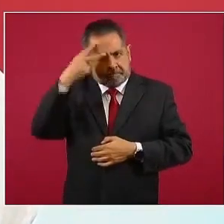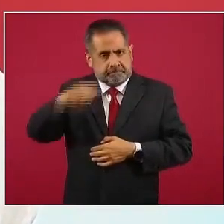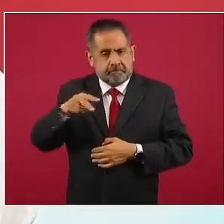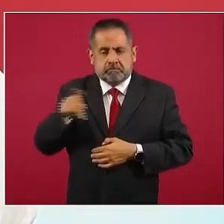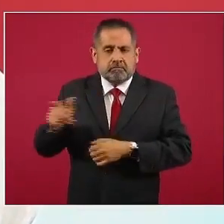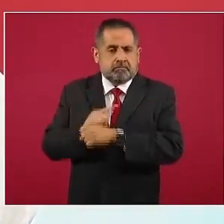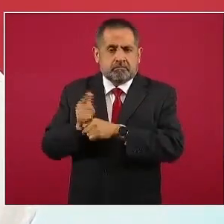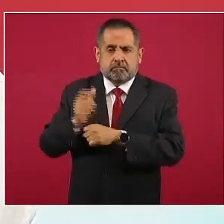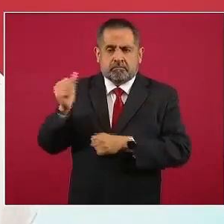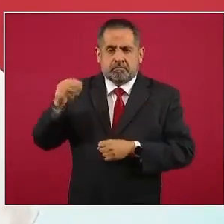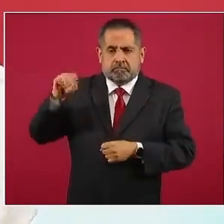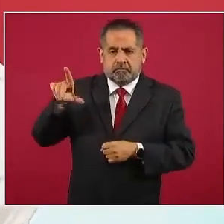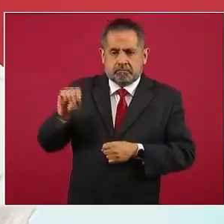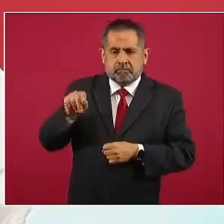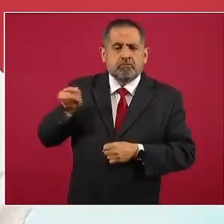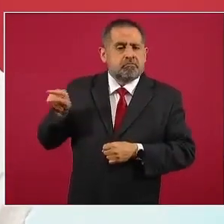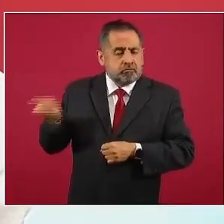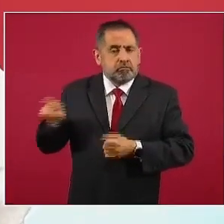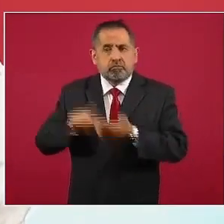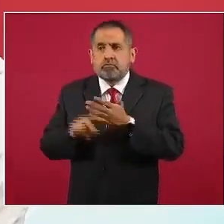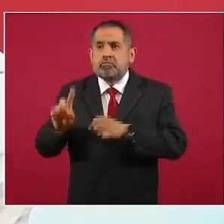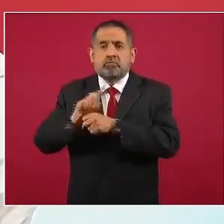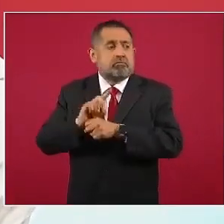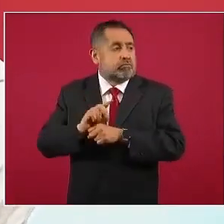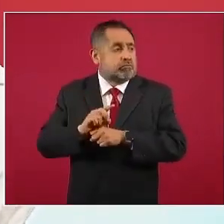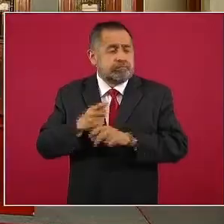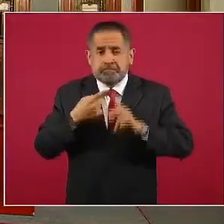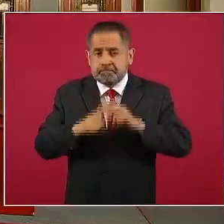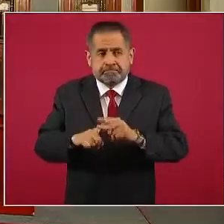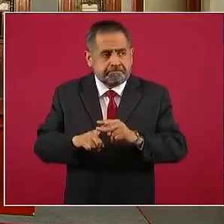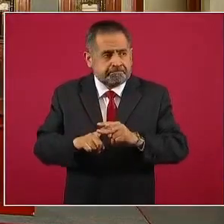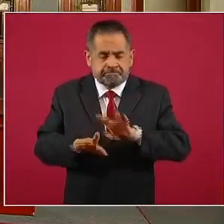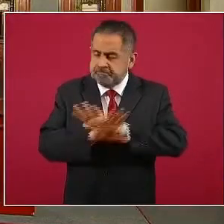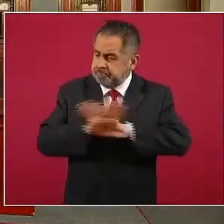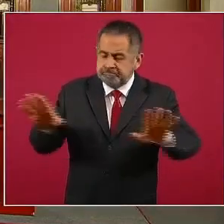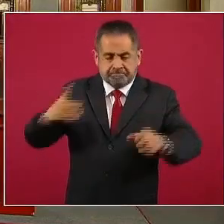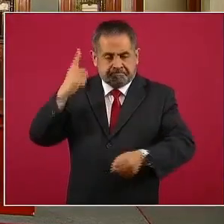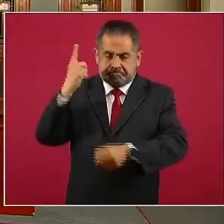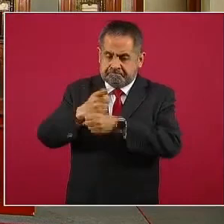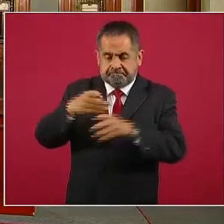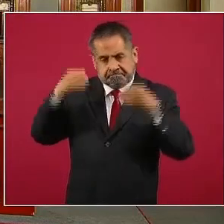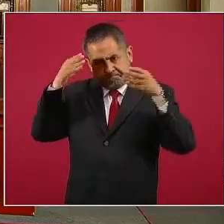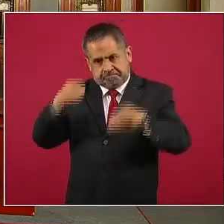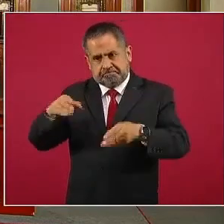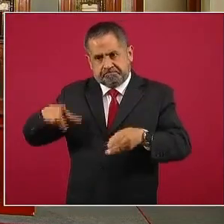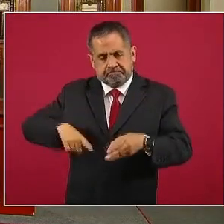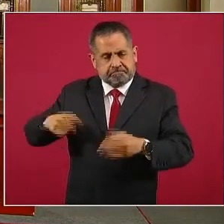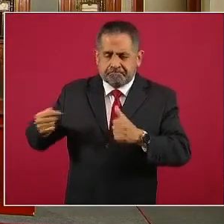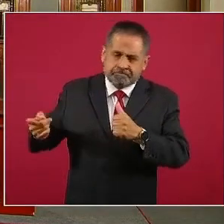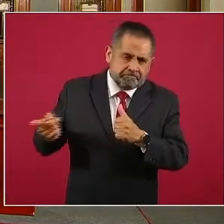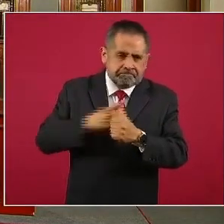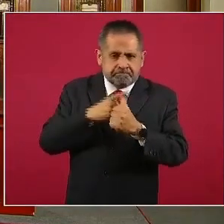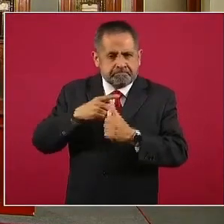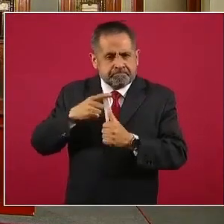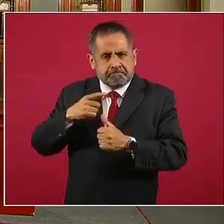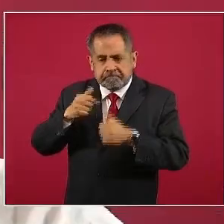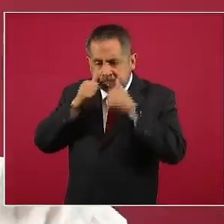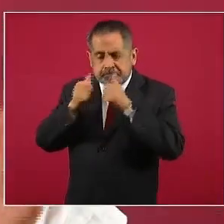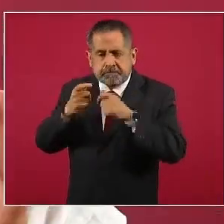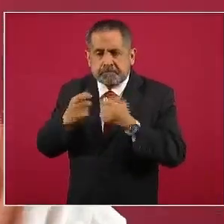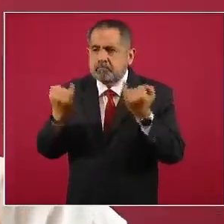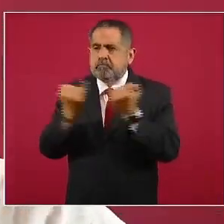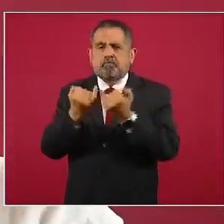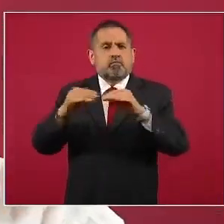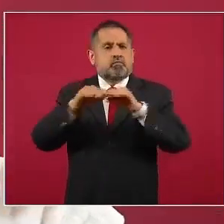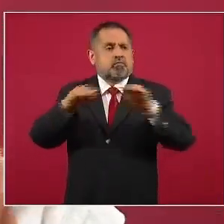el licenciado López Obrador, que desde el día uno dijo: esto es una prioridad del Gobierno, debe haber un acceso